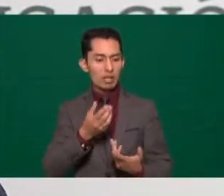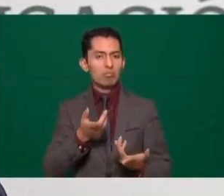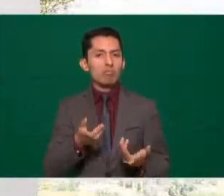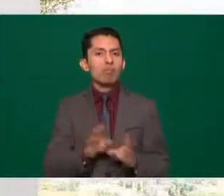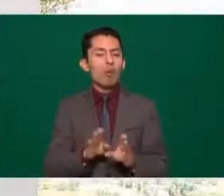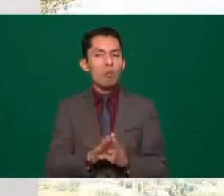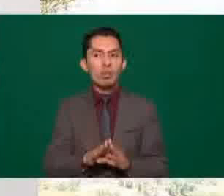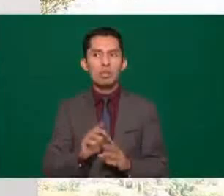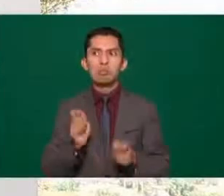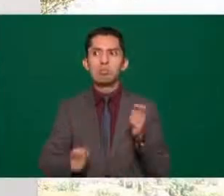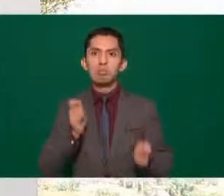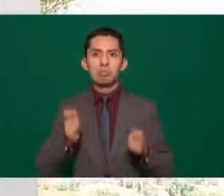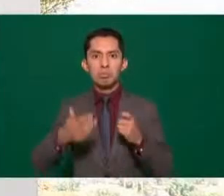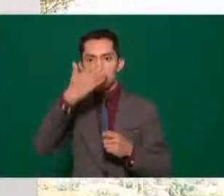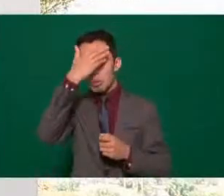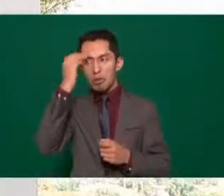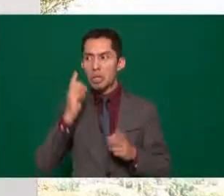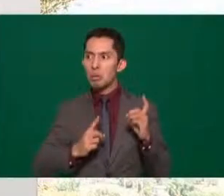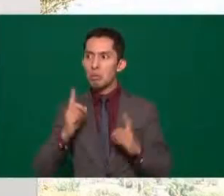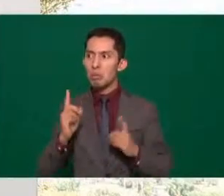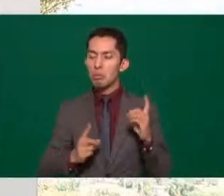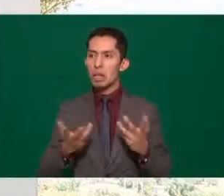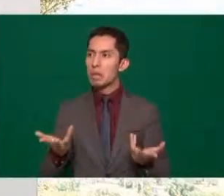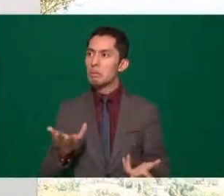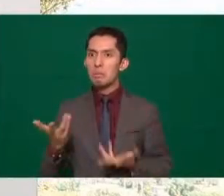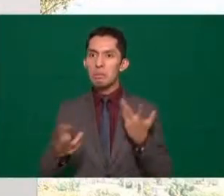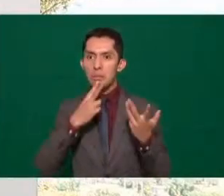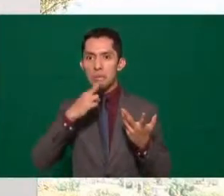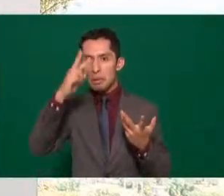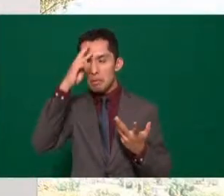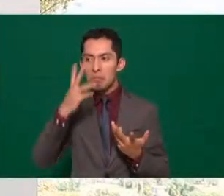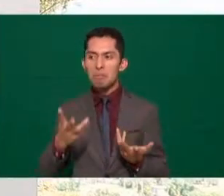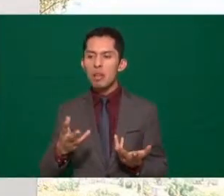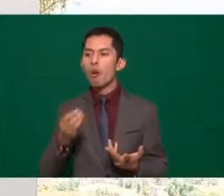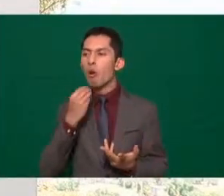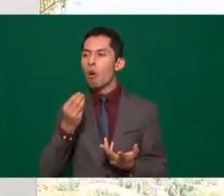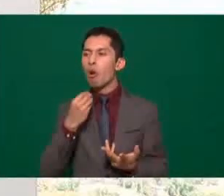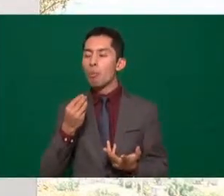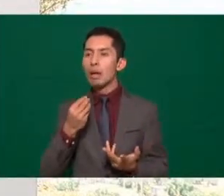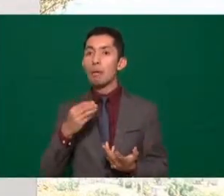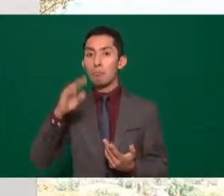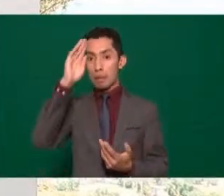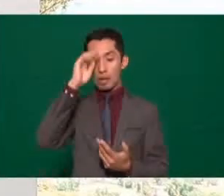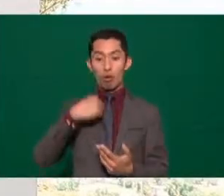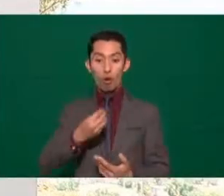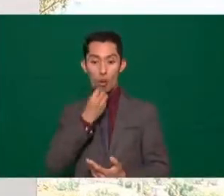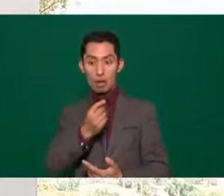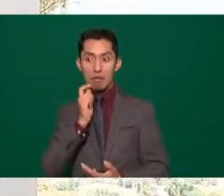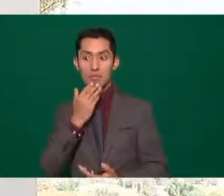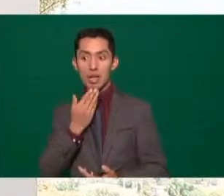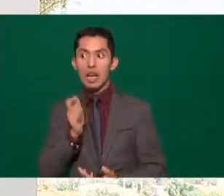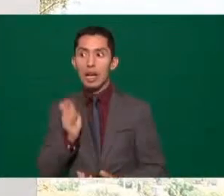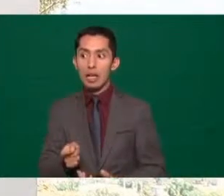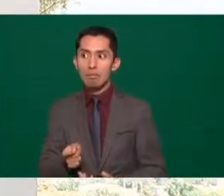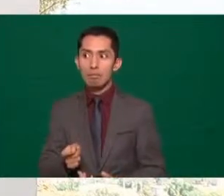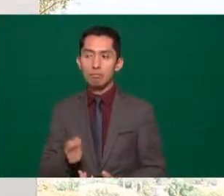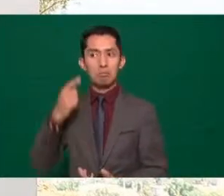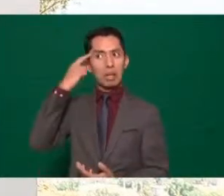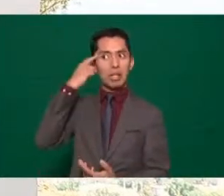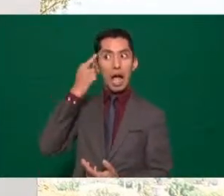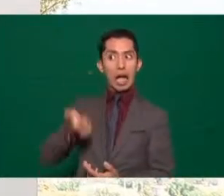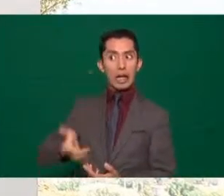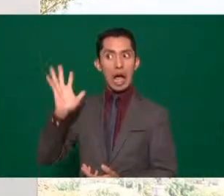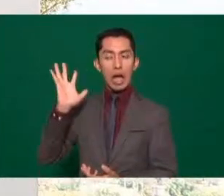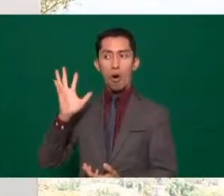no significa estar comiendo cosas caras, exóticas